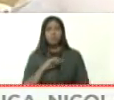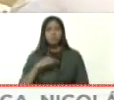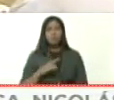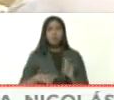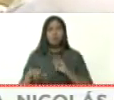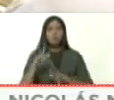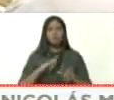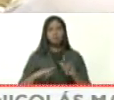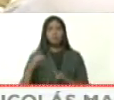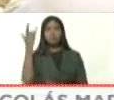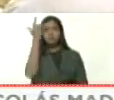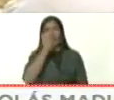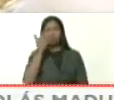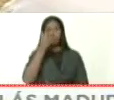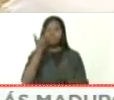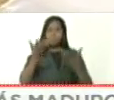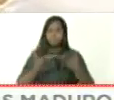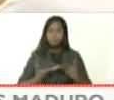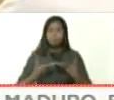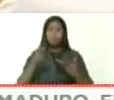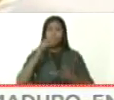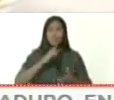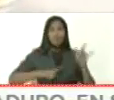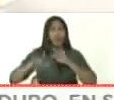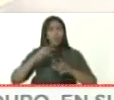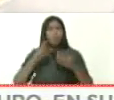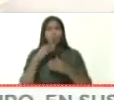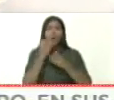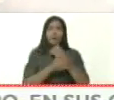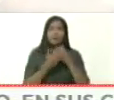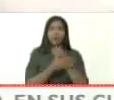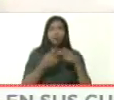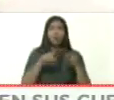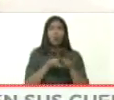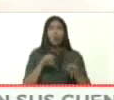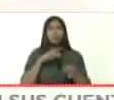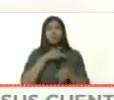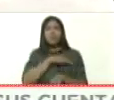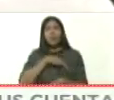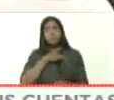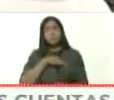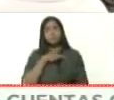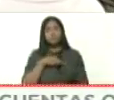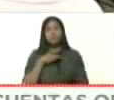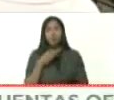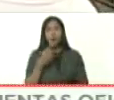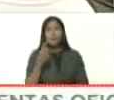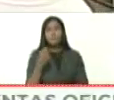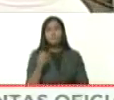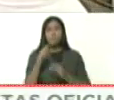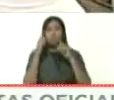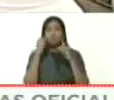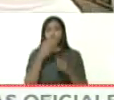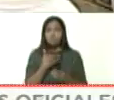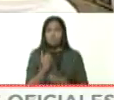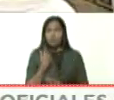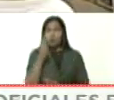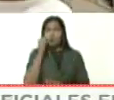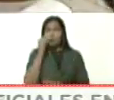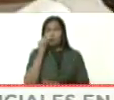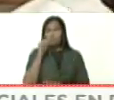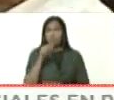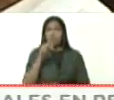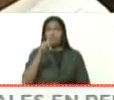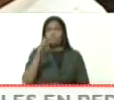madre África, ha recibido el amor y el cariño de la misión Milagro. Yo quisiera que el compañero Rogelio